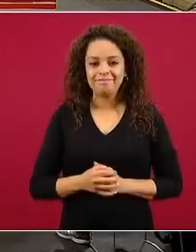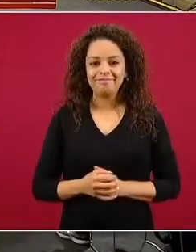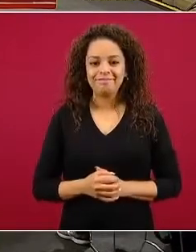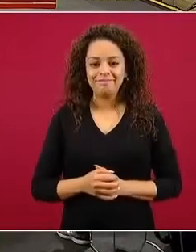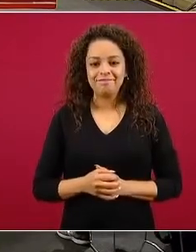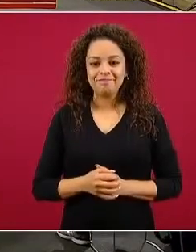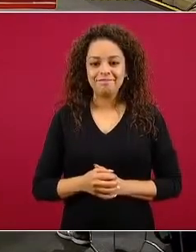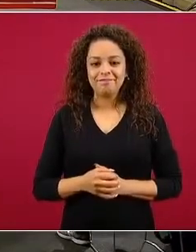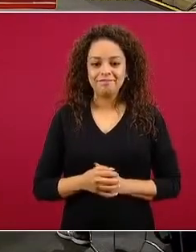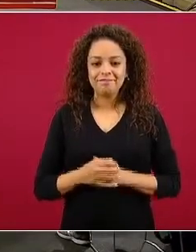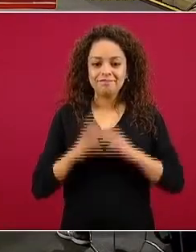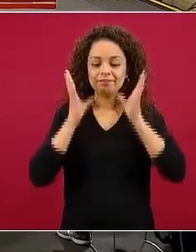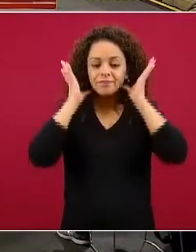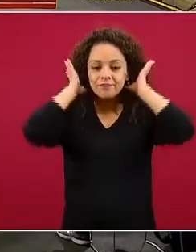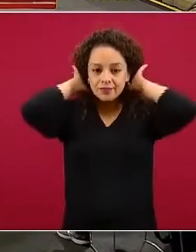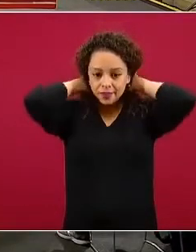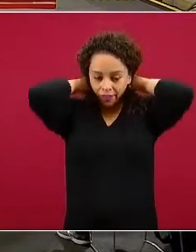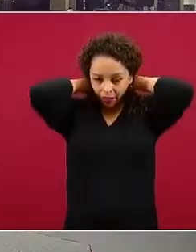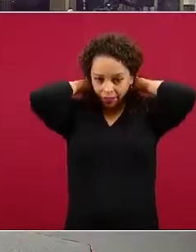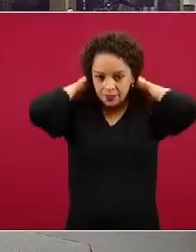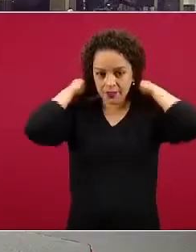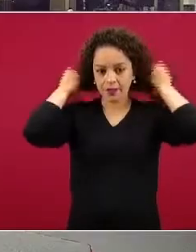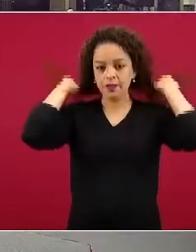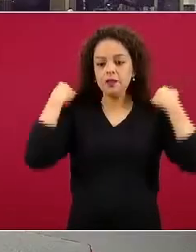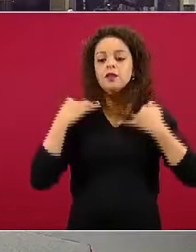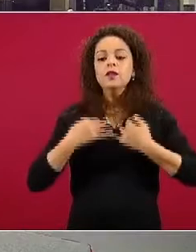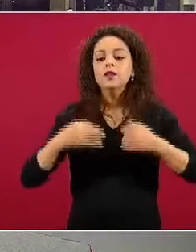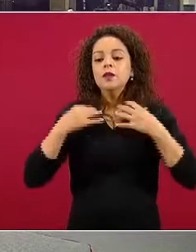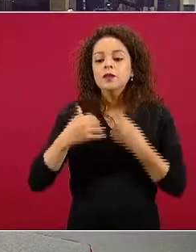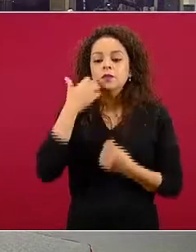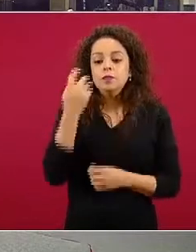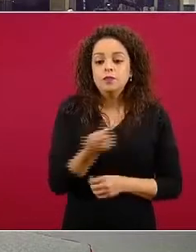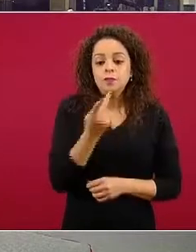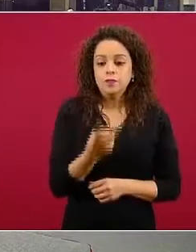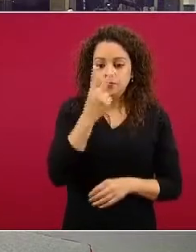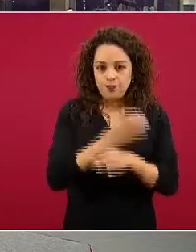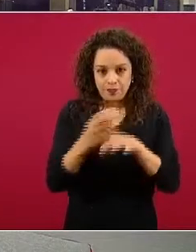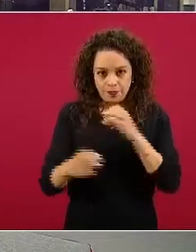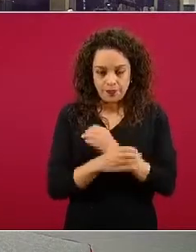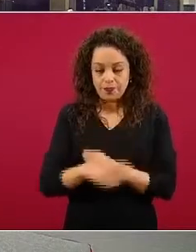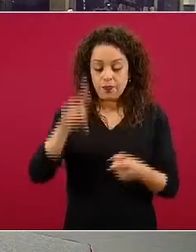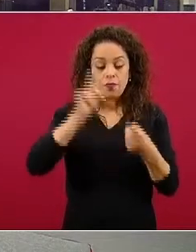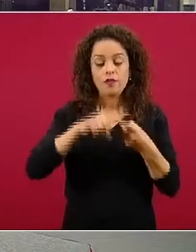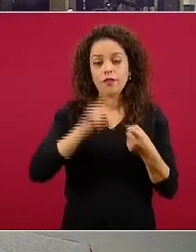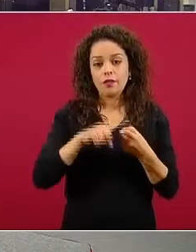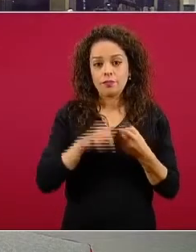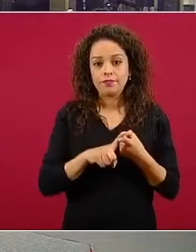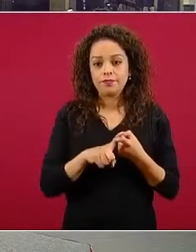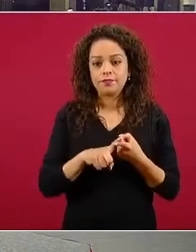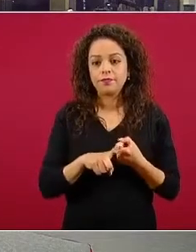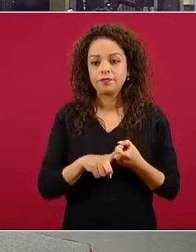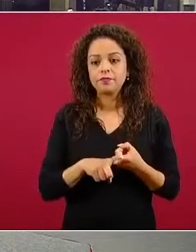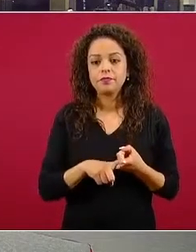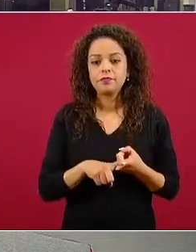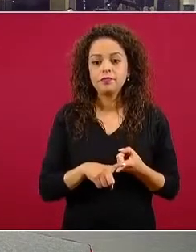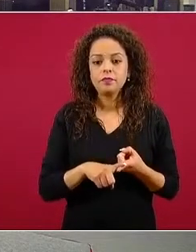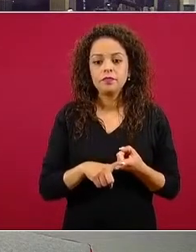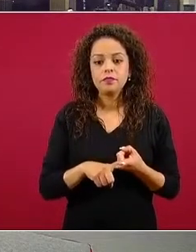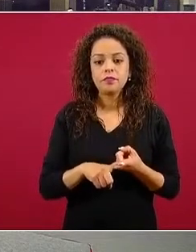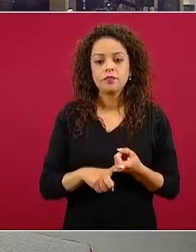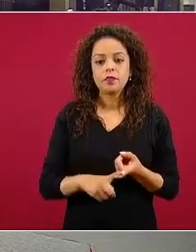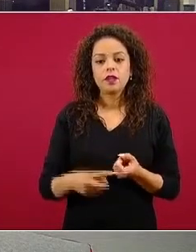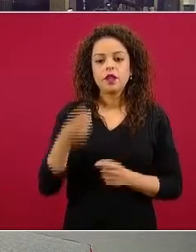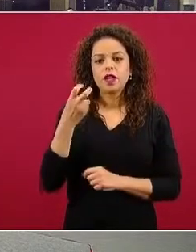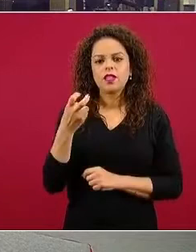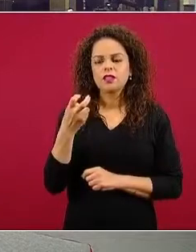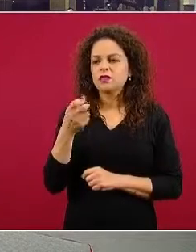Sí, son dos preguntas. La primera es si no consideran ustedes que este golpeteo por parte